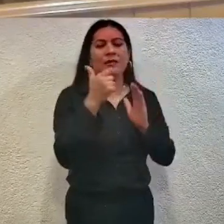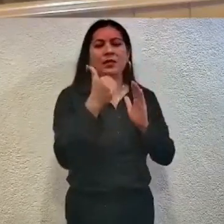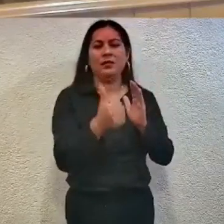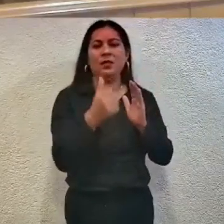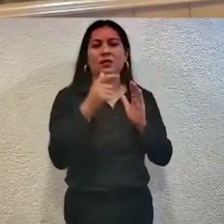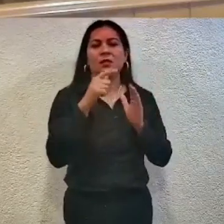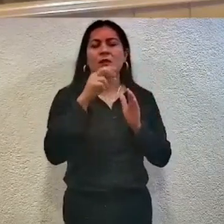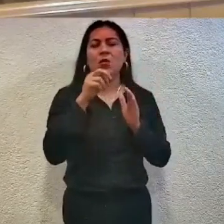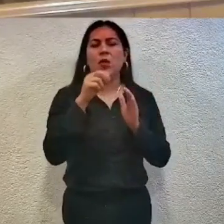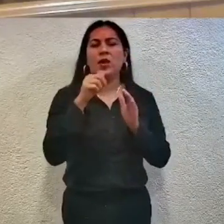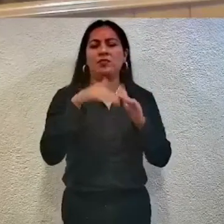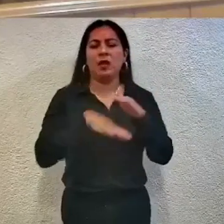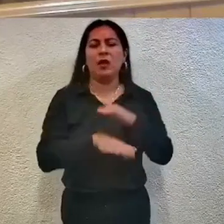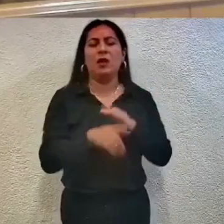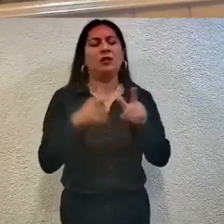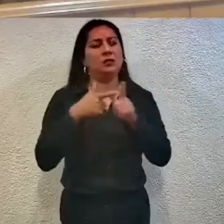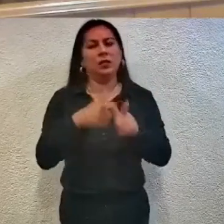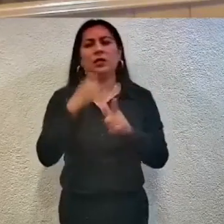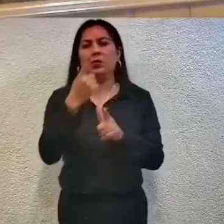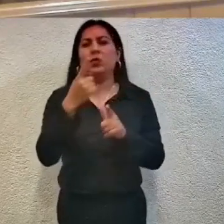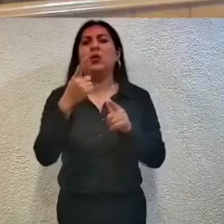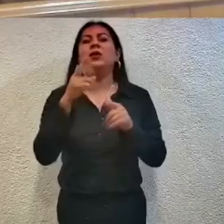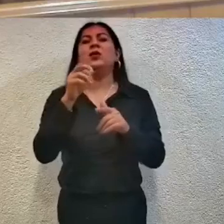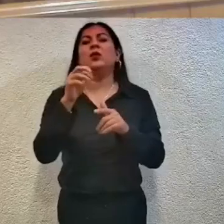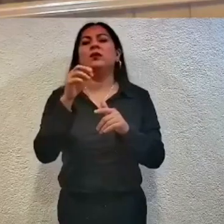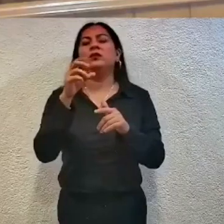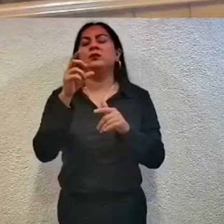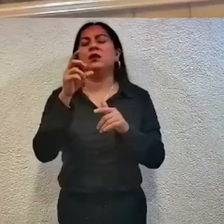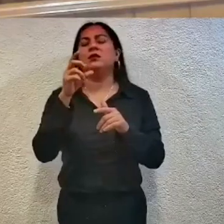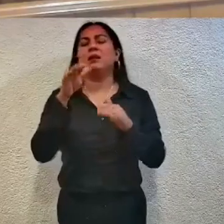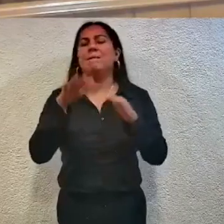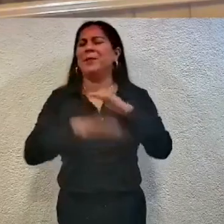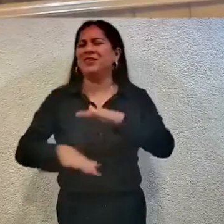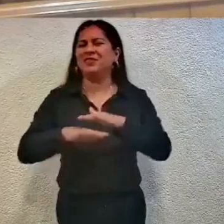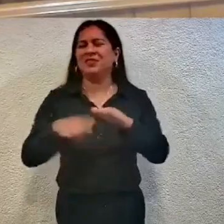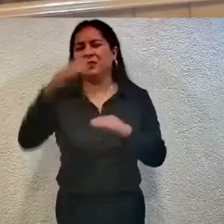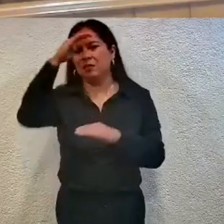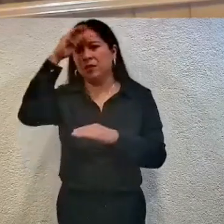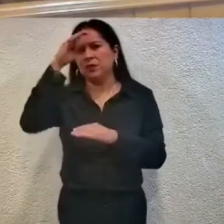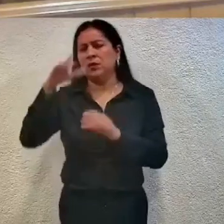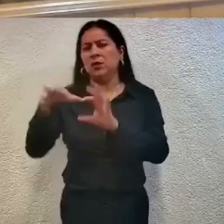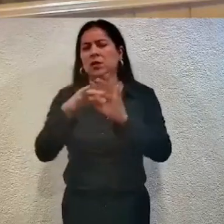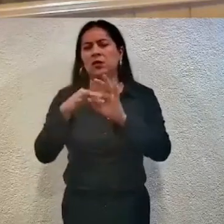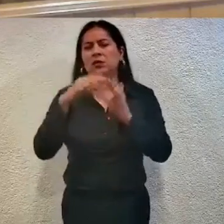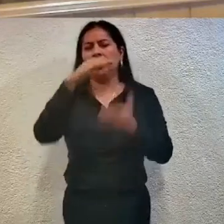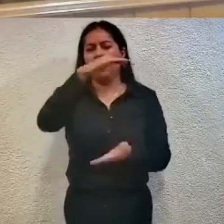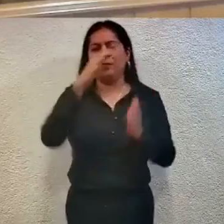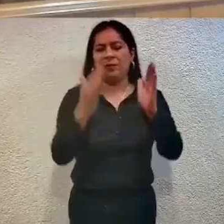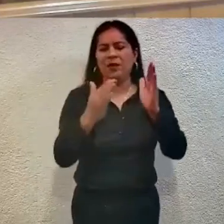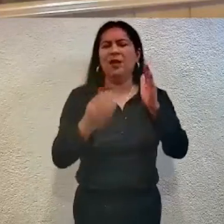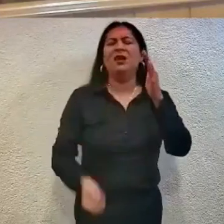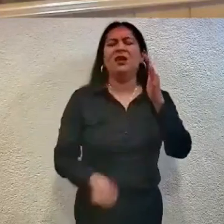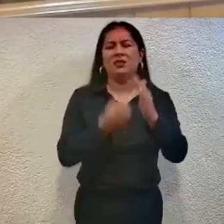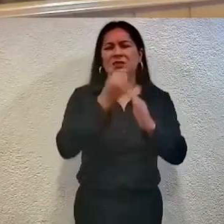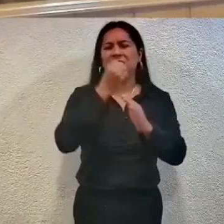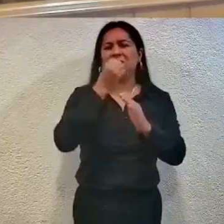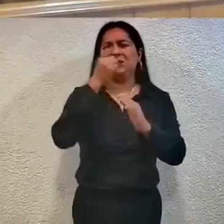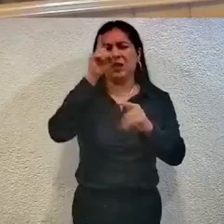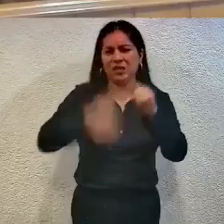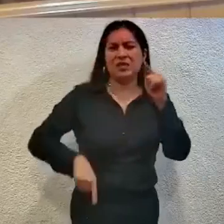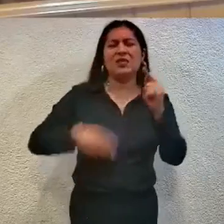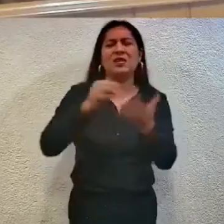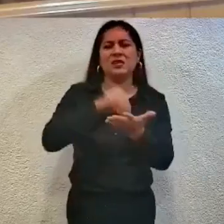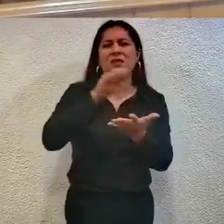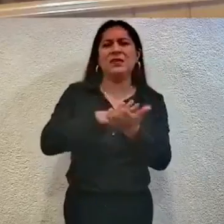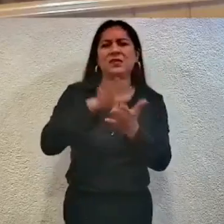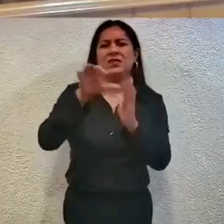nulidad de las casillas 2640 contigua 1 y 2640 básica, porque considera que en relación a la primera se